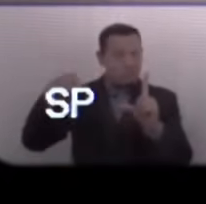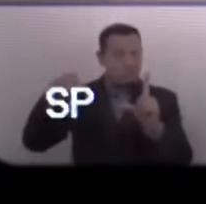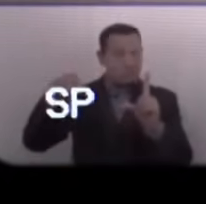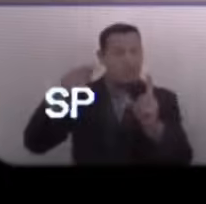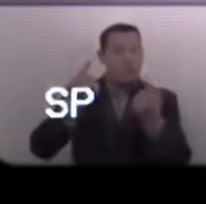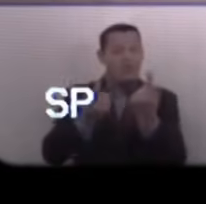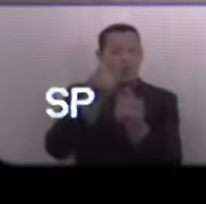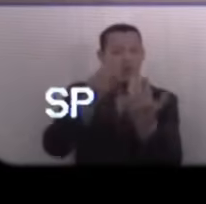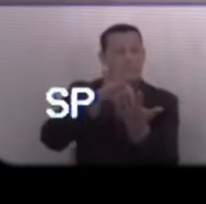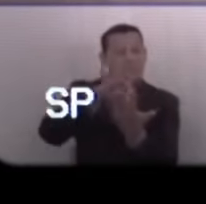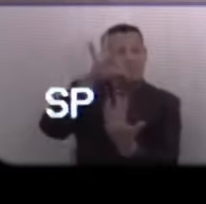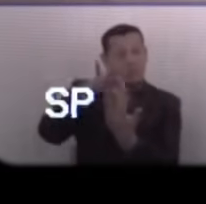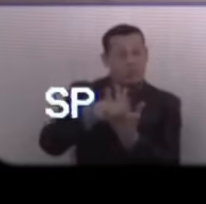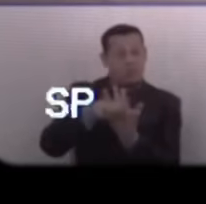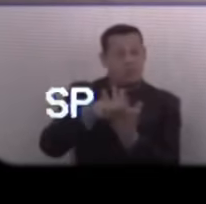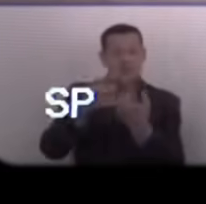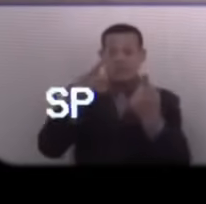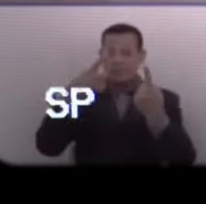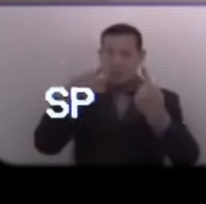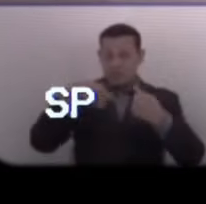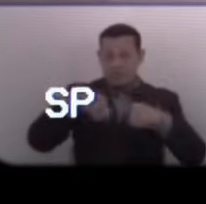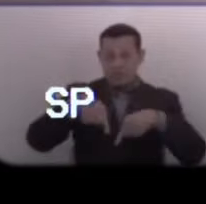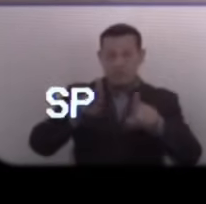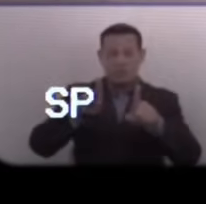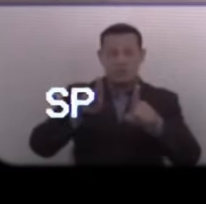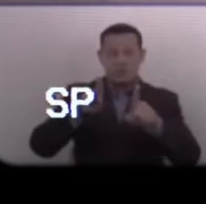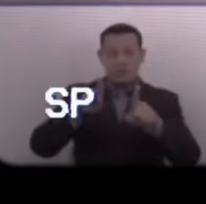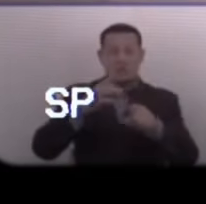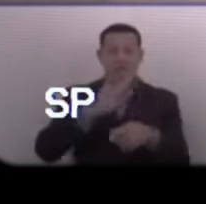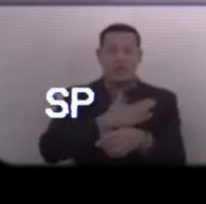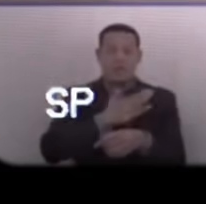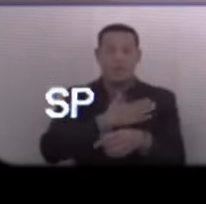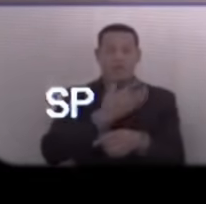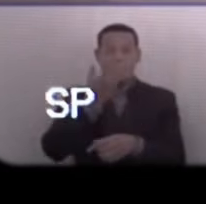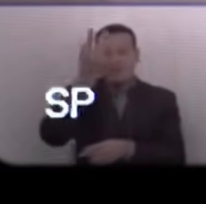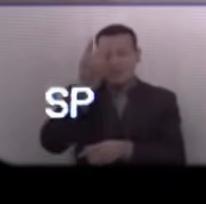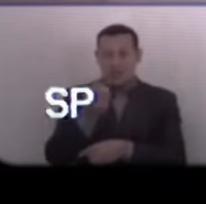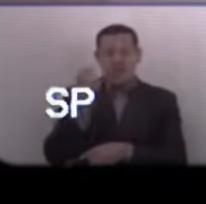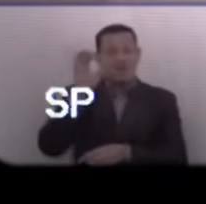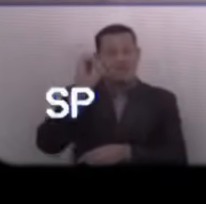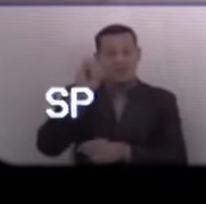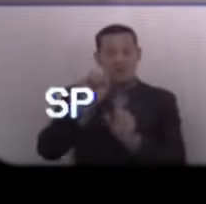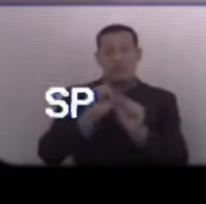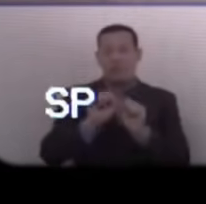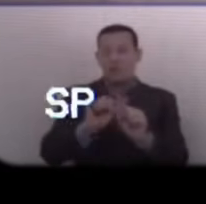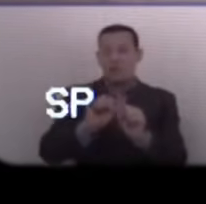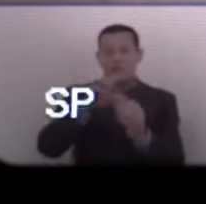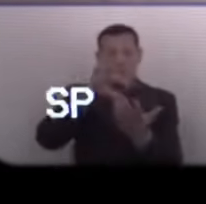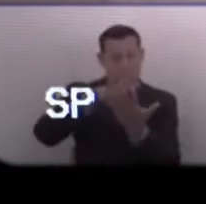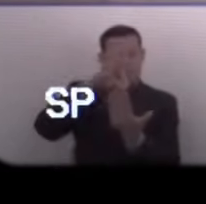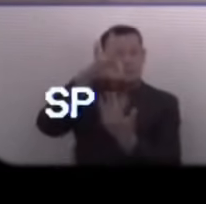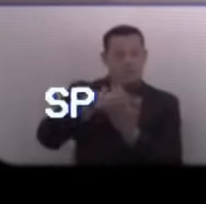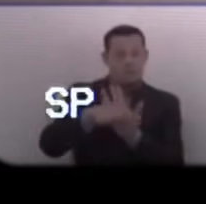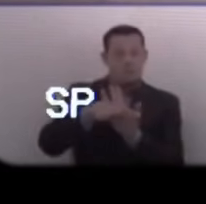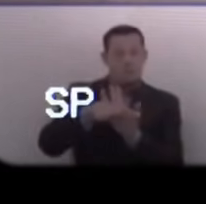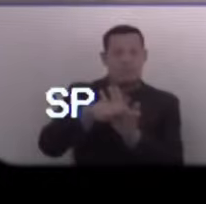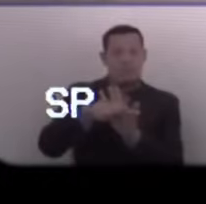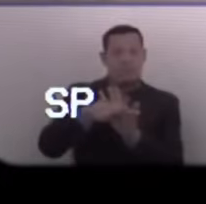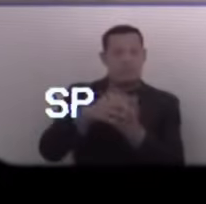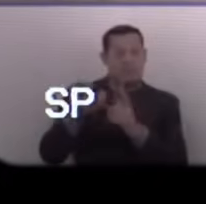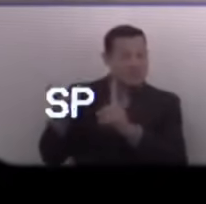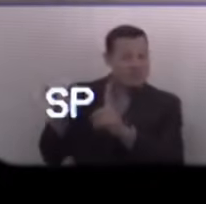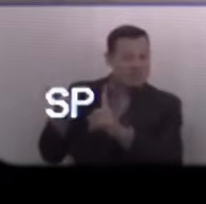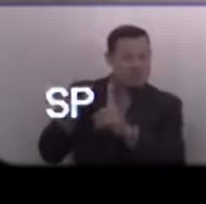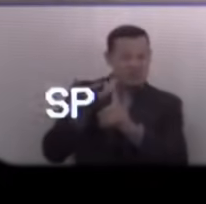¿Cuál es el plan? Seguir celebrando días con 0 homicidios. Ese es el plan. El plan es